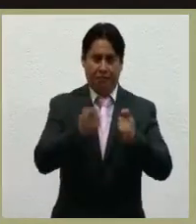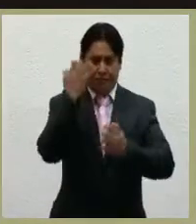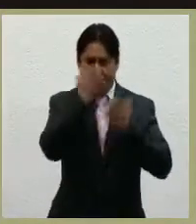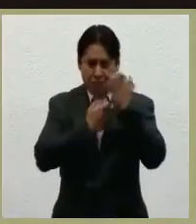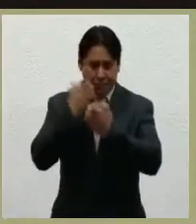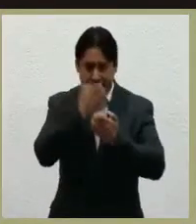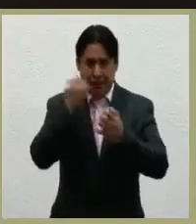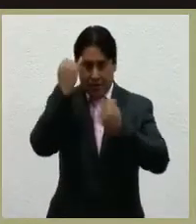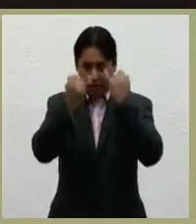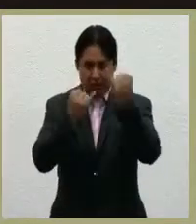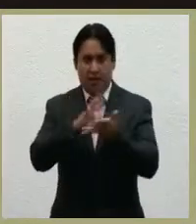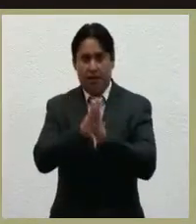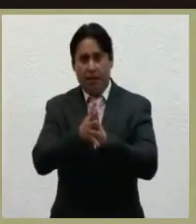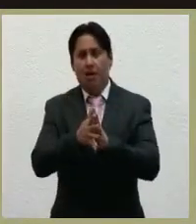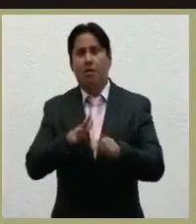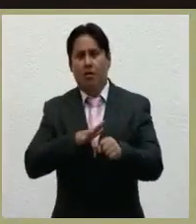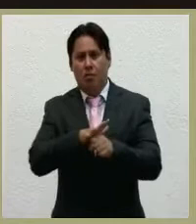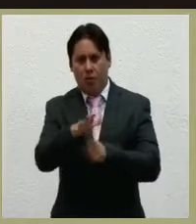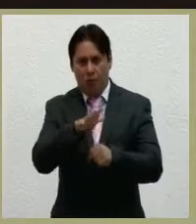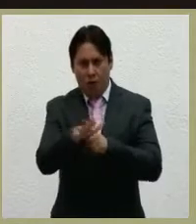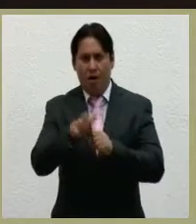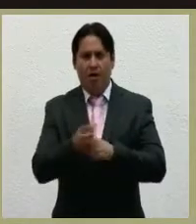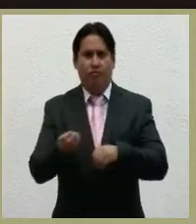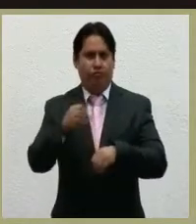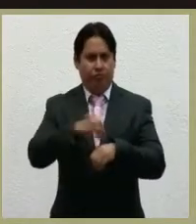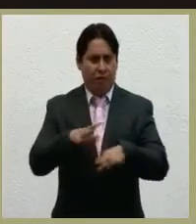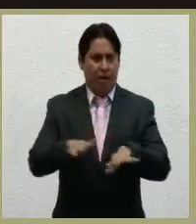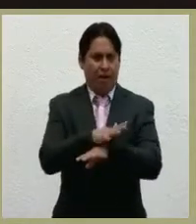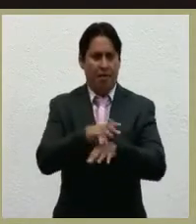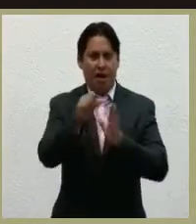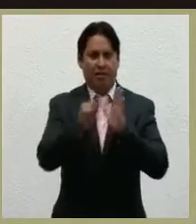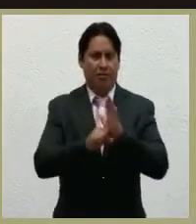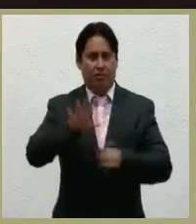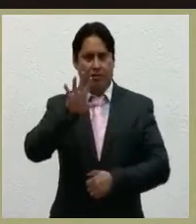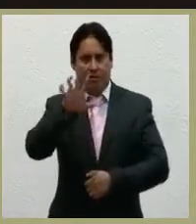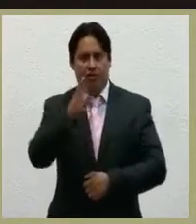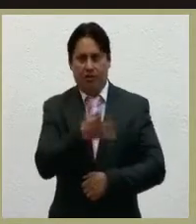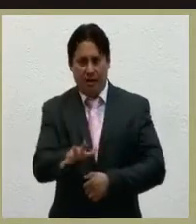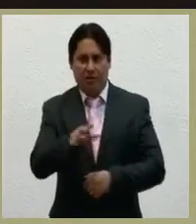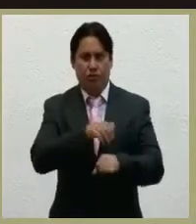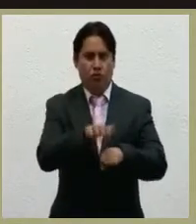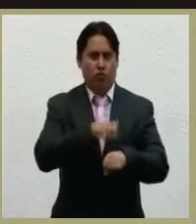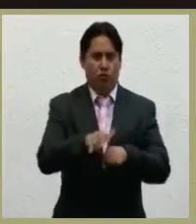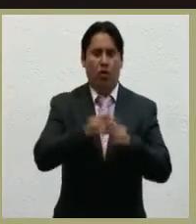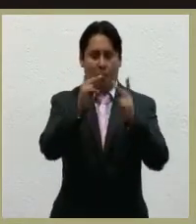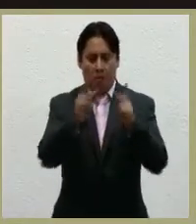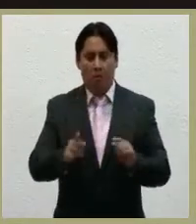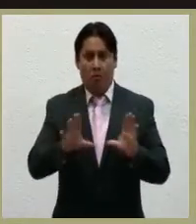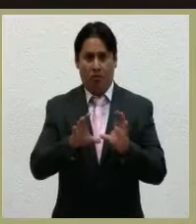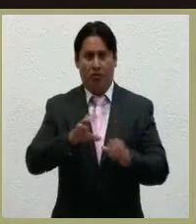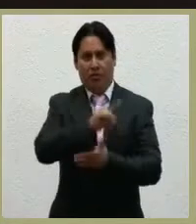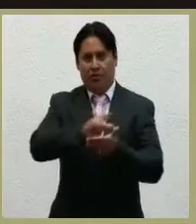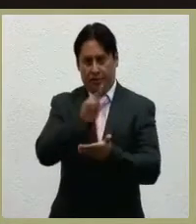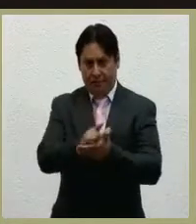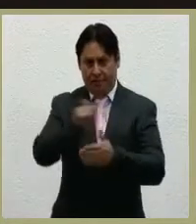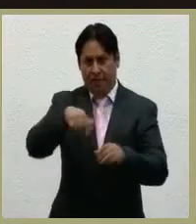la iniciativa de decreto por el que se reforma la fracción décima del artículo 5 de la Ley de Protección Civil del Estado de Chiapas,